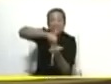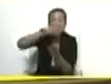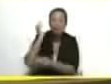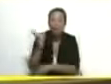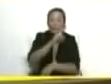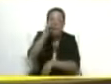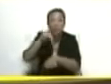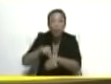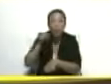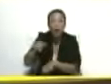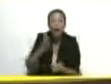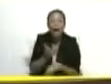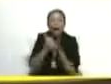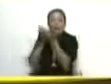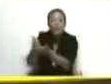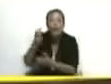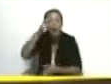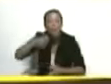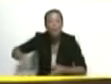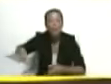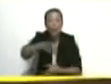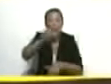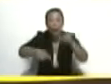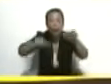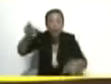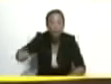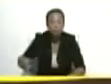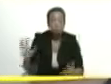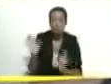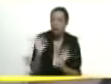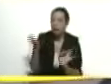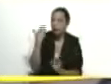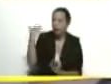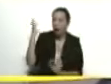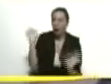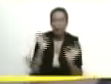Parlamento venezolano a favor del pueblo de Venezuela.